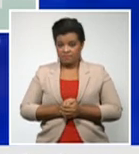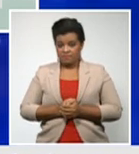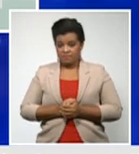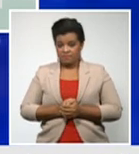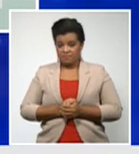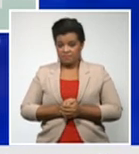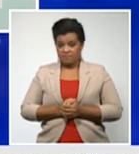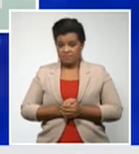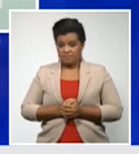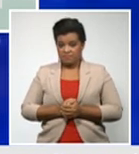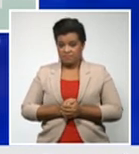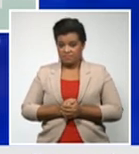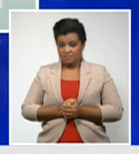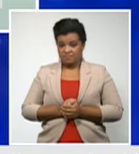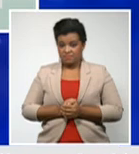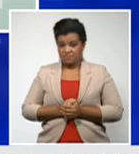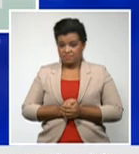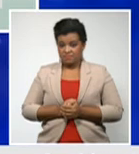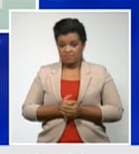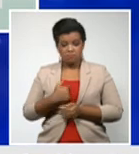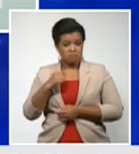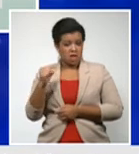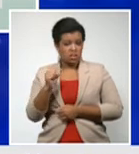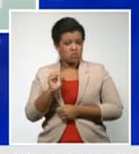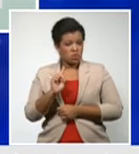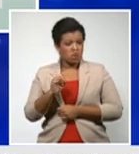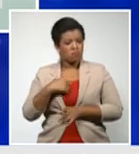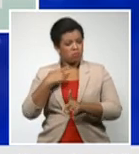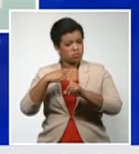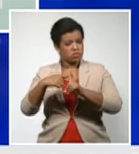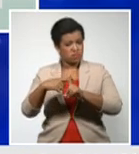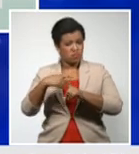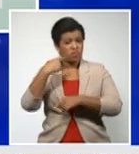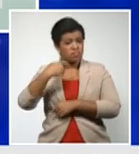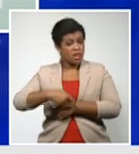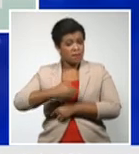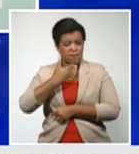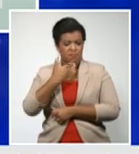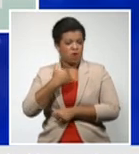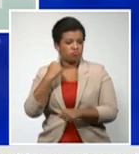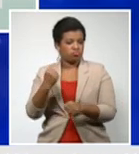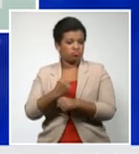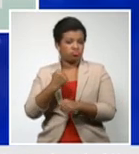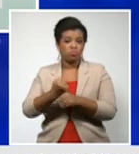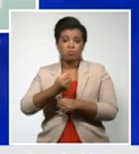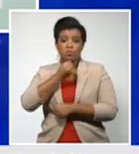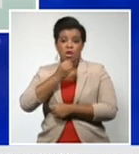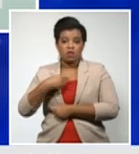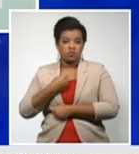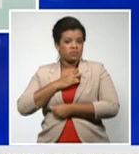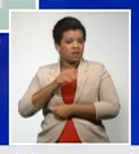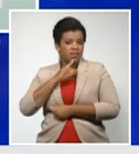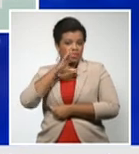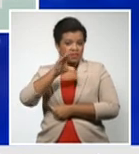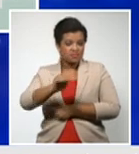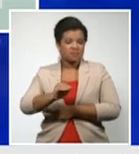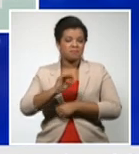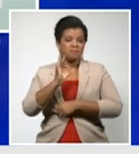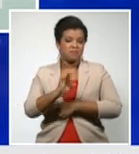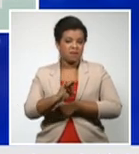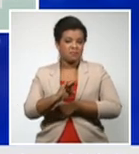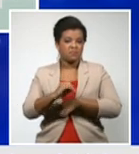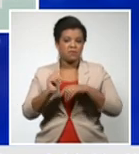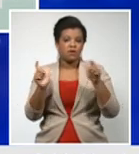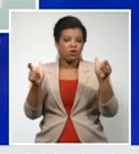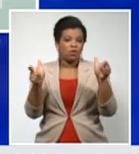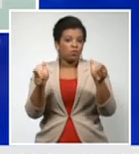todas formas tenemos que consolidarlo más para ya poder decir que está bajando la transmisión.